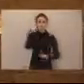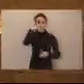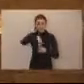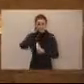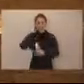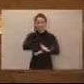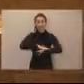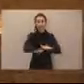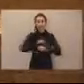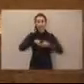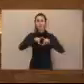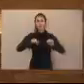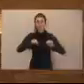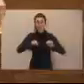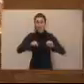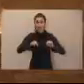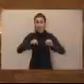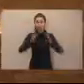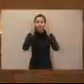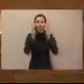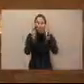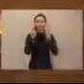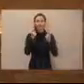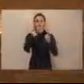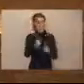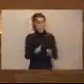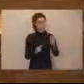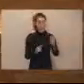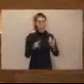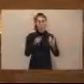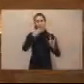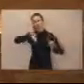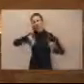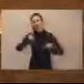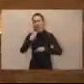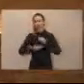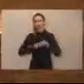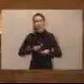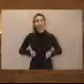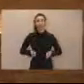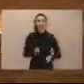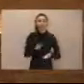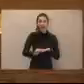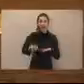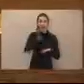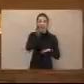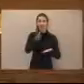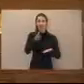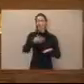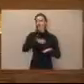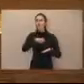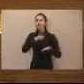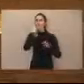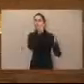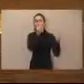del Principado de Asturias, vacantes puras que se presupuestan, pero sin embargo luego no se ejecuta el gasto porque no se pueden cubrir las plantillas, no se pueden